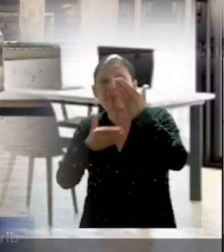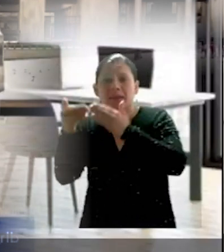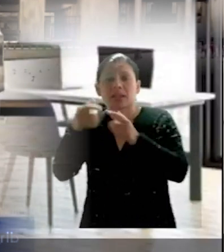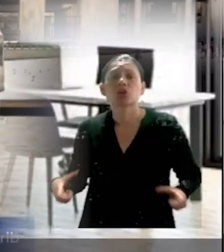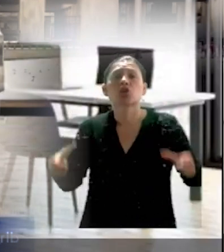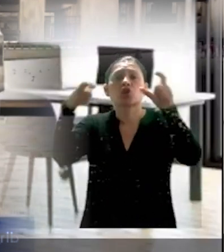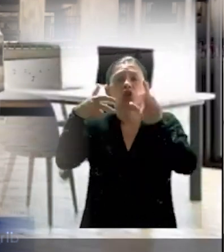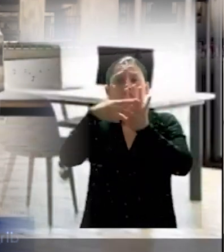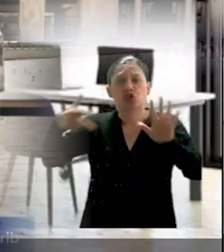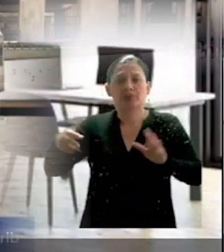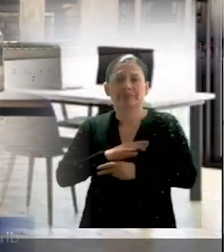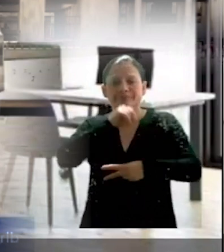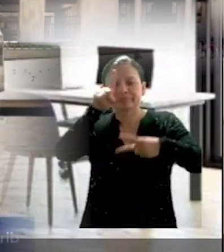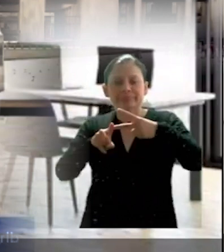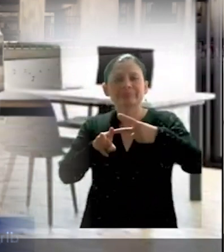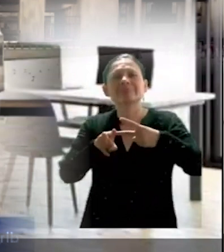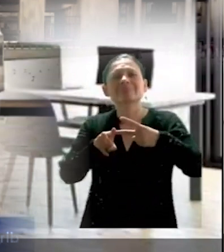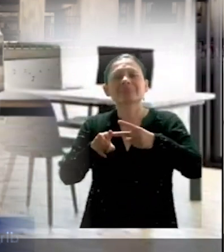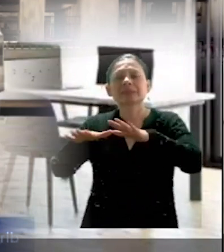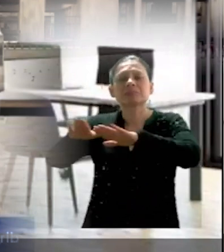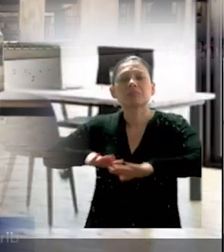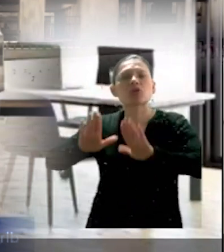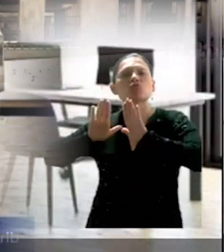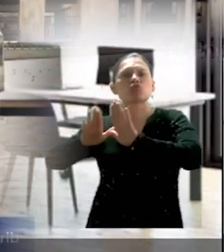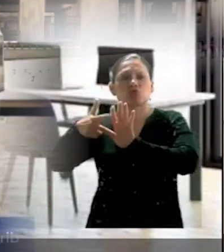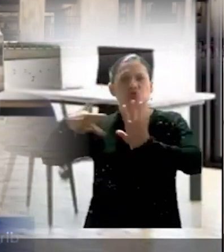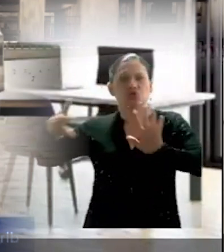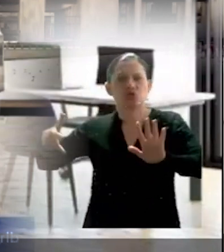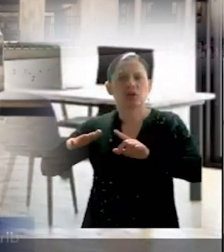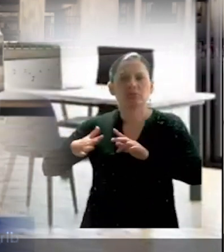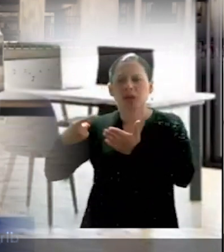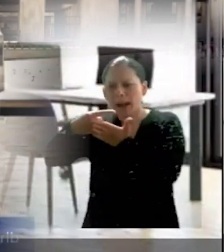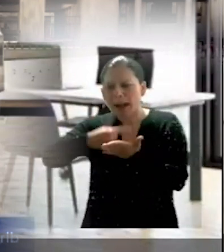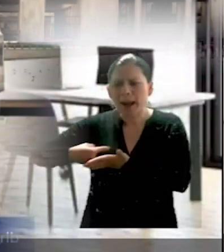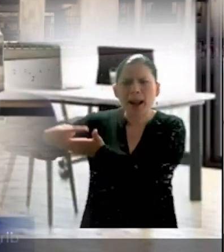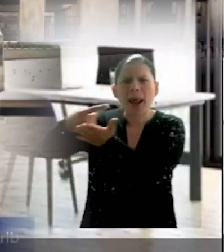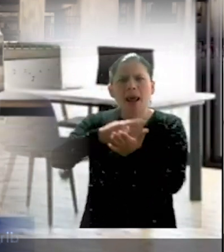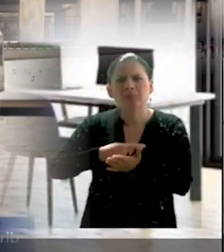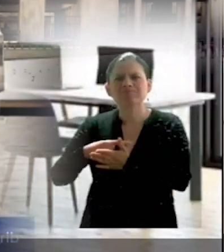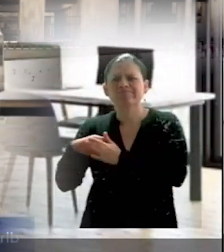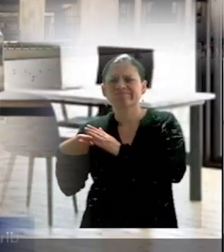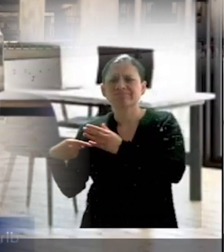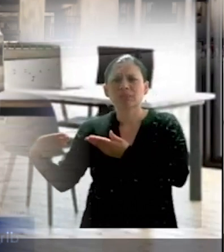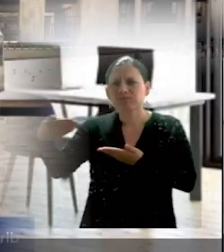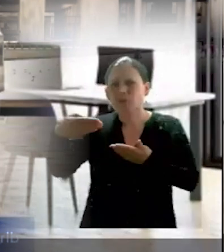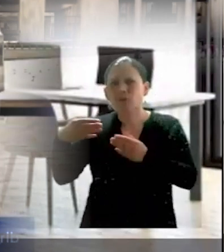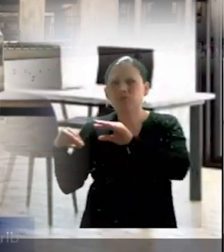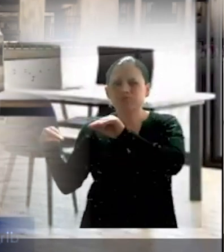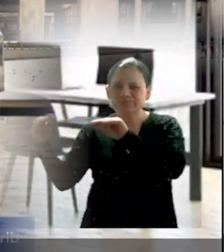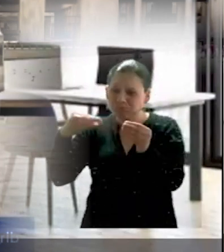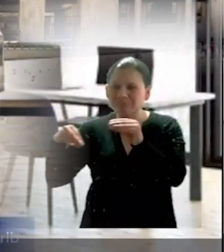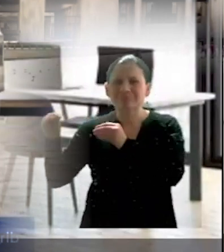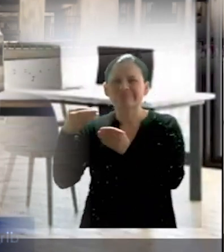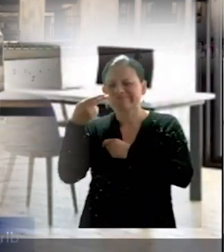escenarios constitucionales de donde se desarrolla y se hace una interpretación por parte de la Corte Constitucional a partir de